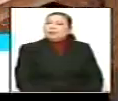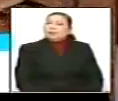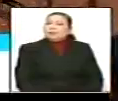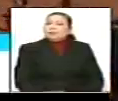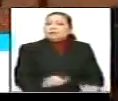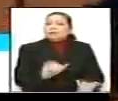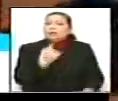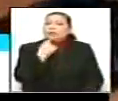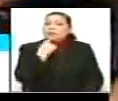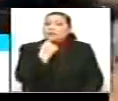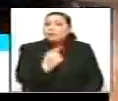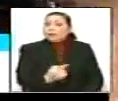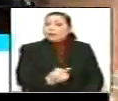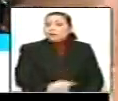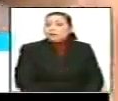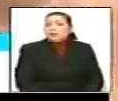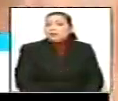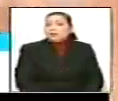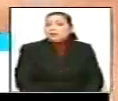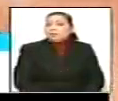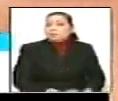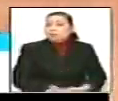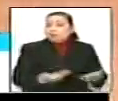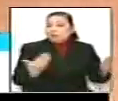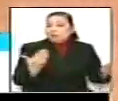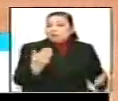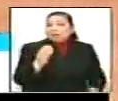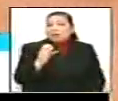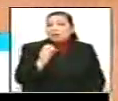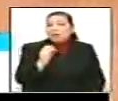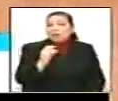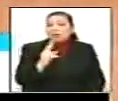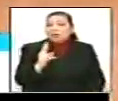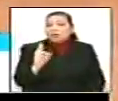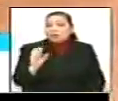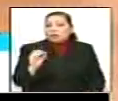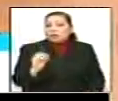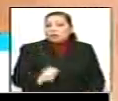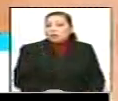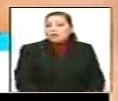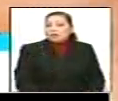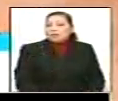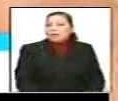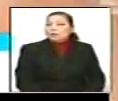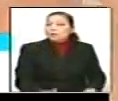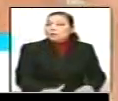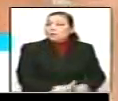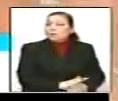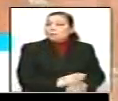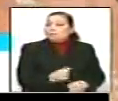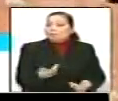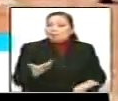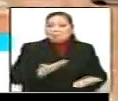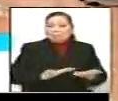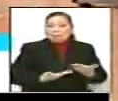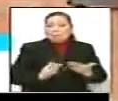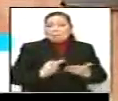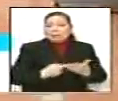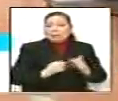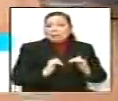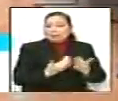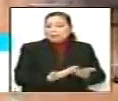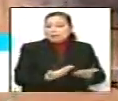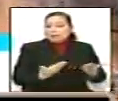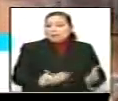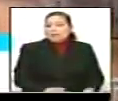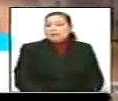La fuente de esta denuncia, señora presidenta, es el diario Correo en fecha 3 de junio del año 2019. Y no es suficiente con que el dinero se devuelva para que se